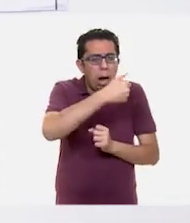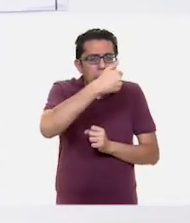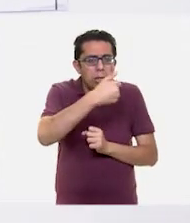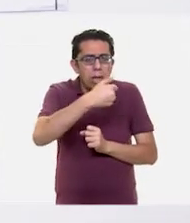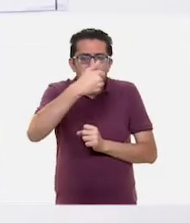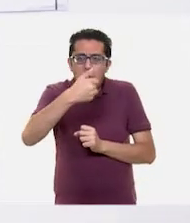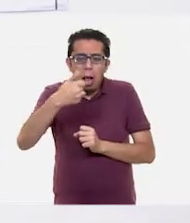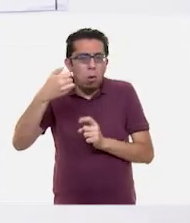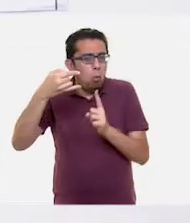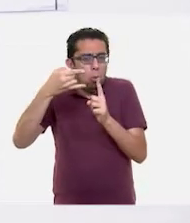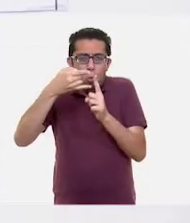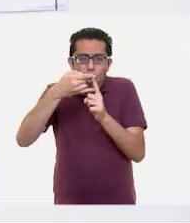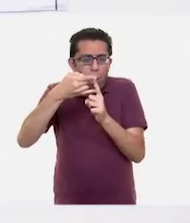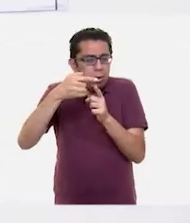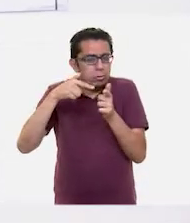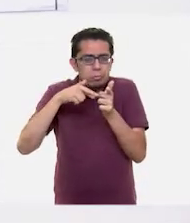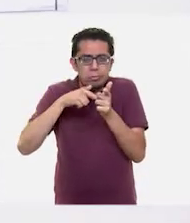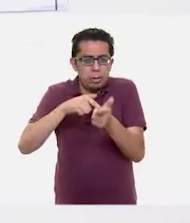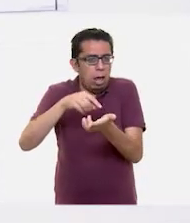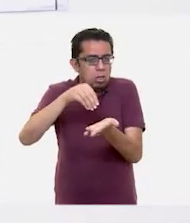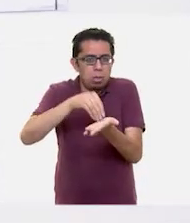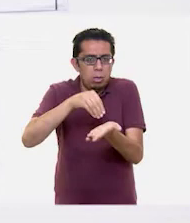términos consecutivos. Aquí lo vemos.